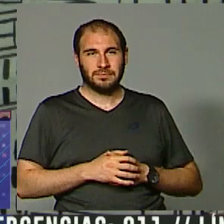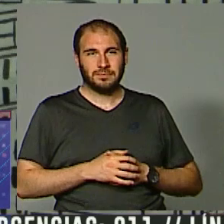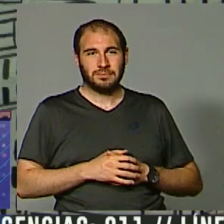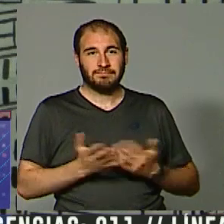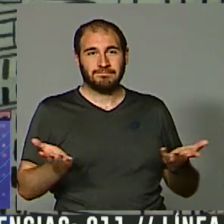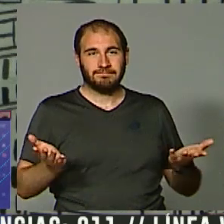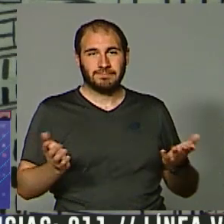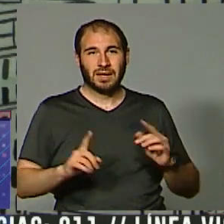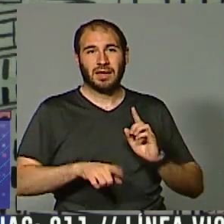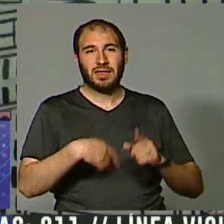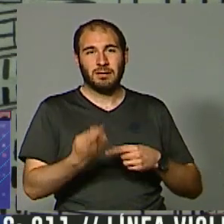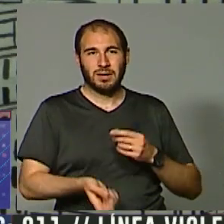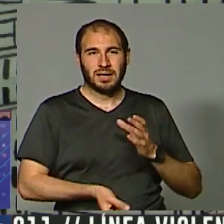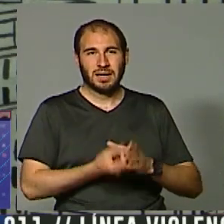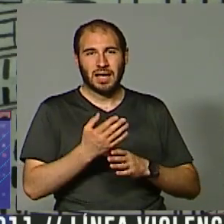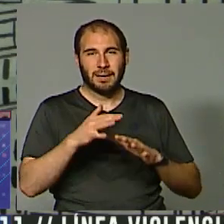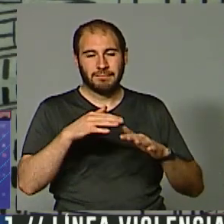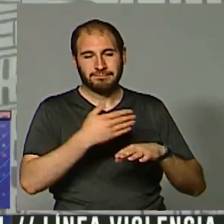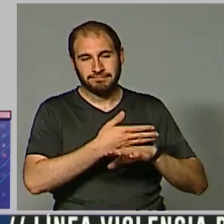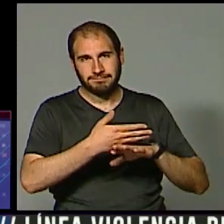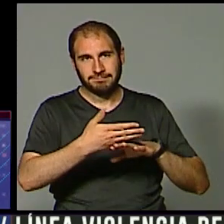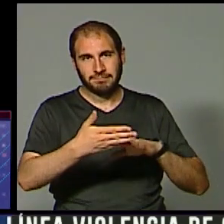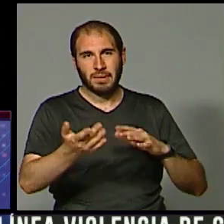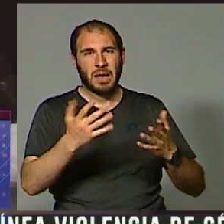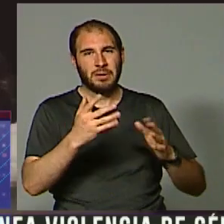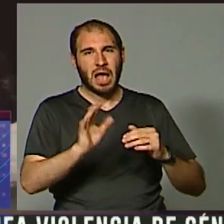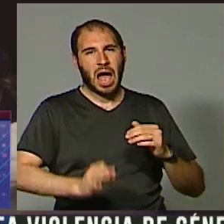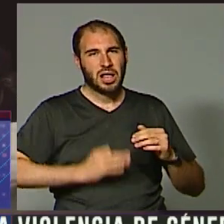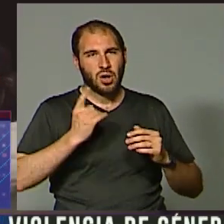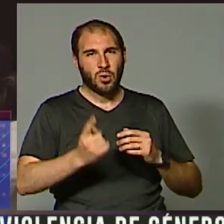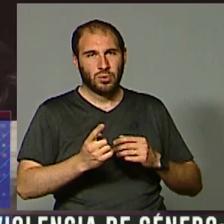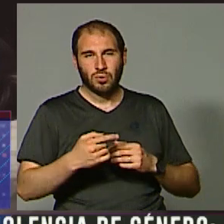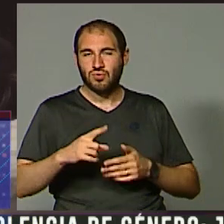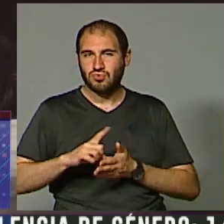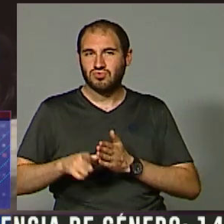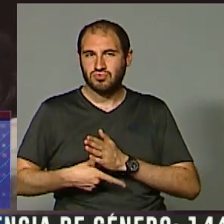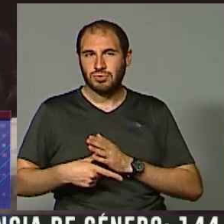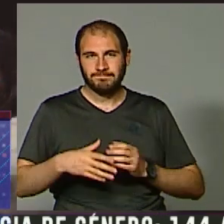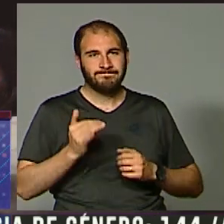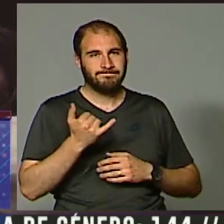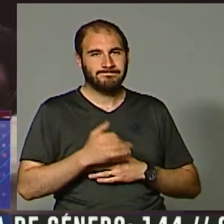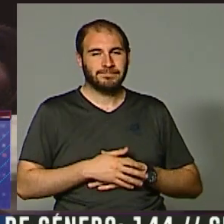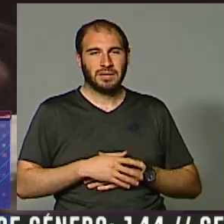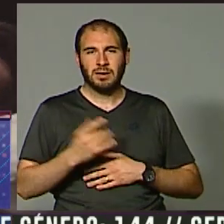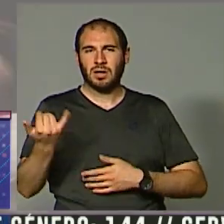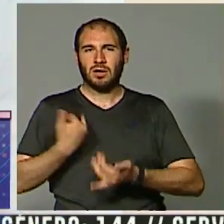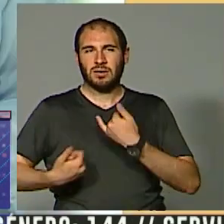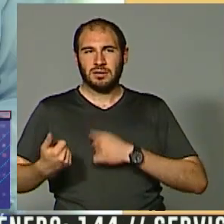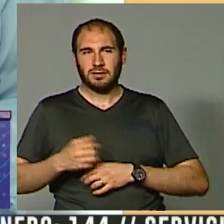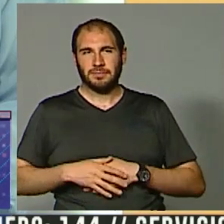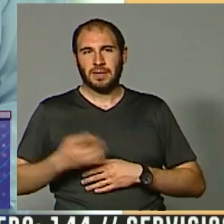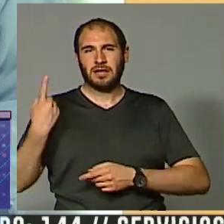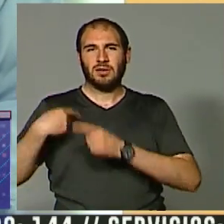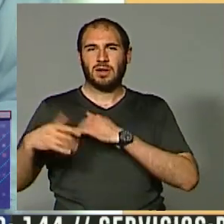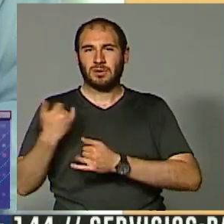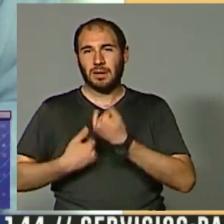y bueno, y después fuimos creando en la marcha, pero aproximadamente un año estuvimos. Bastante. Bastante. Bueno, y contanos un poco la historia,